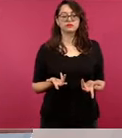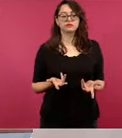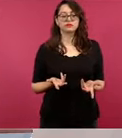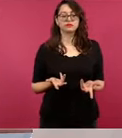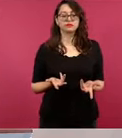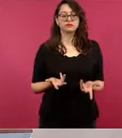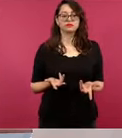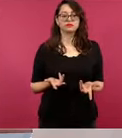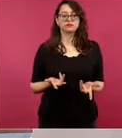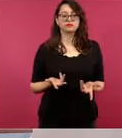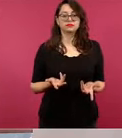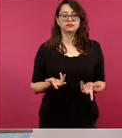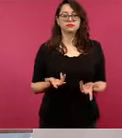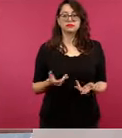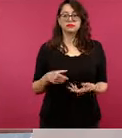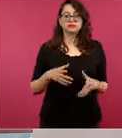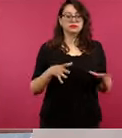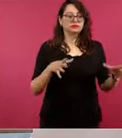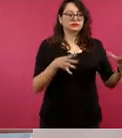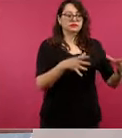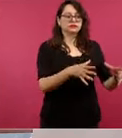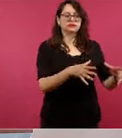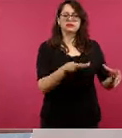a Eliseo Peña